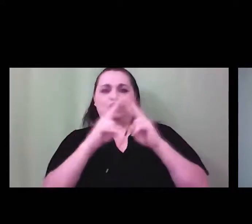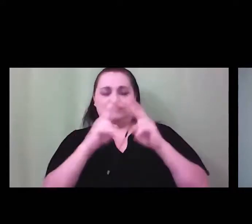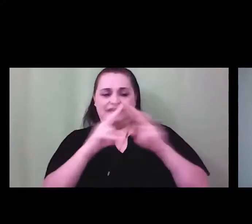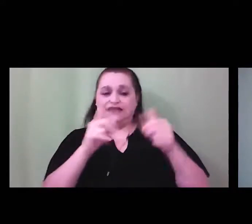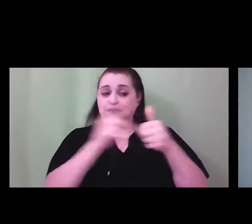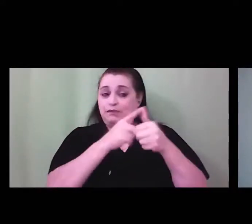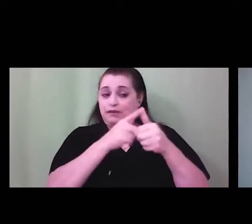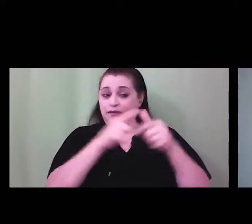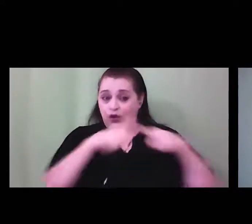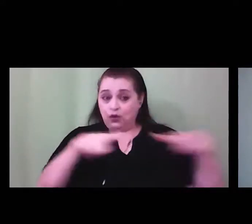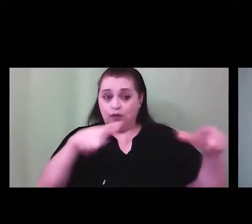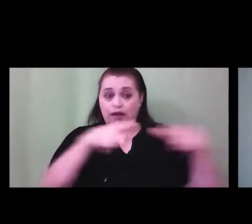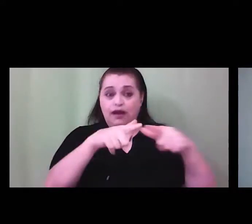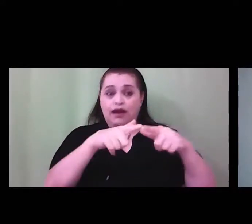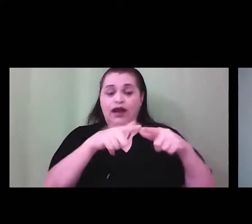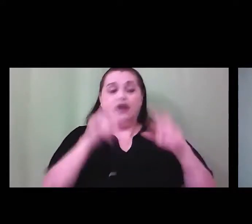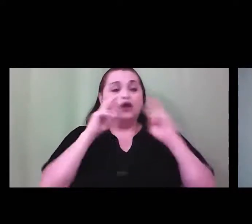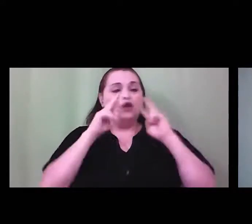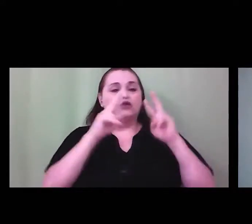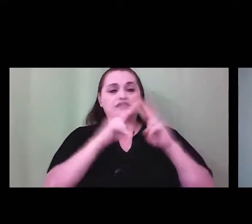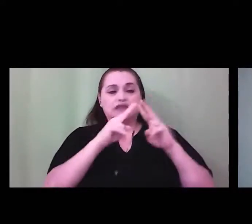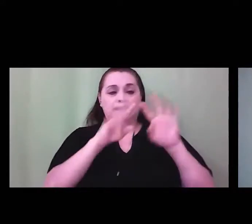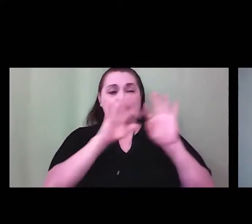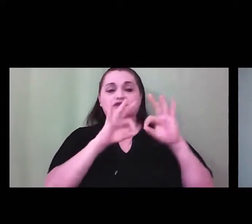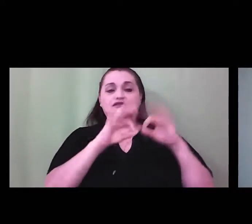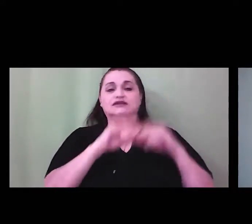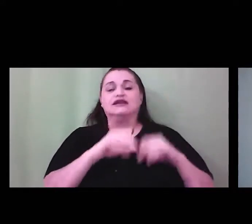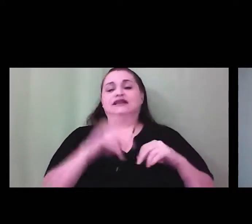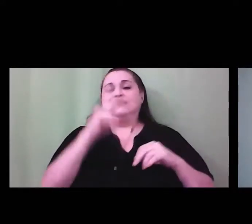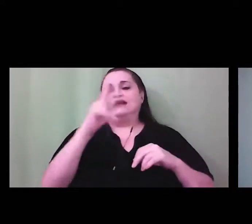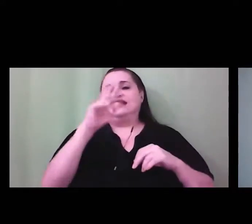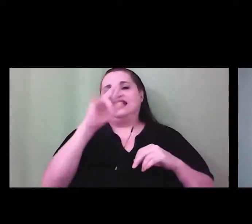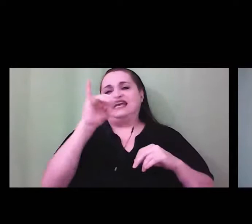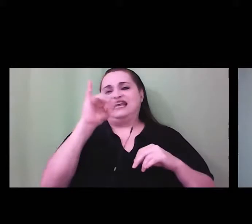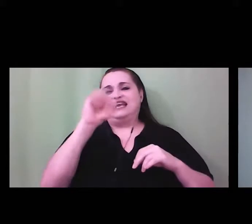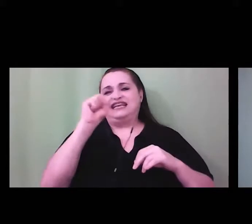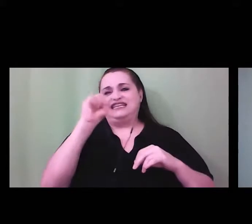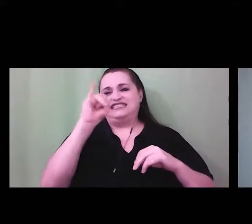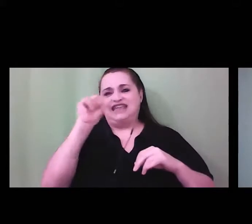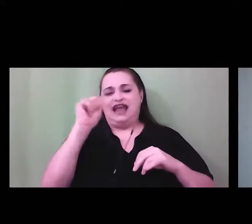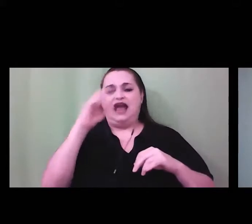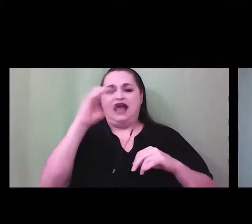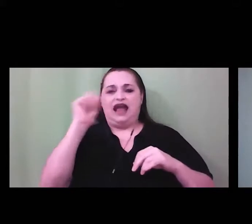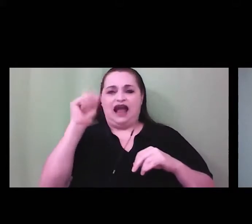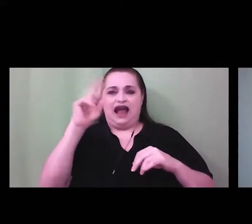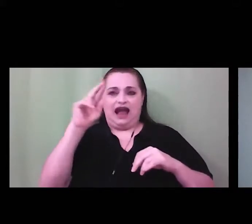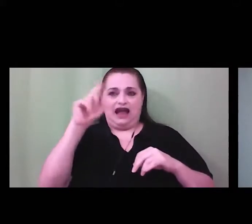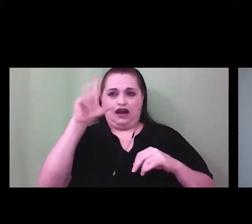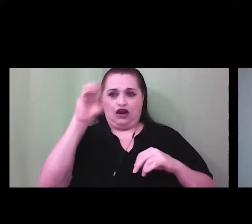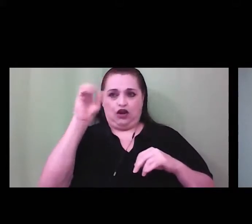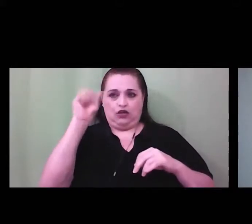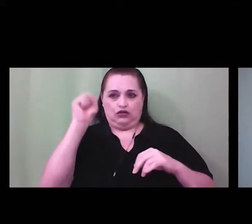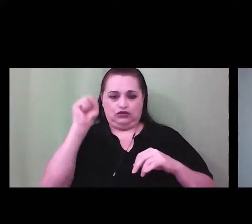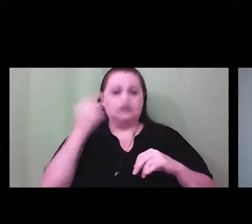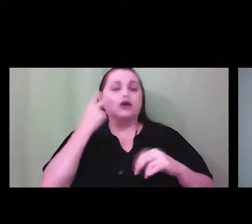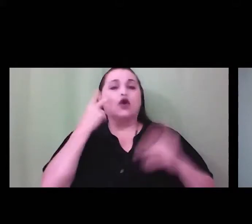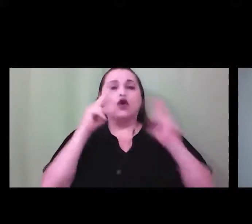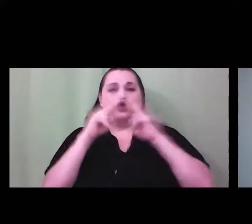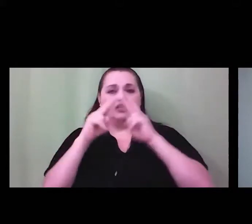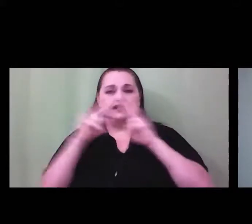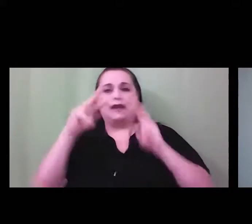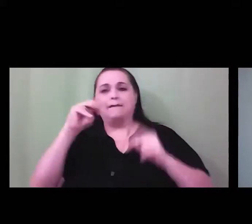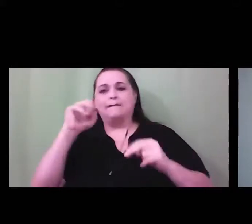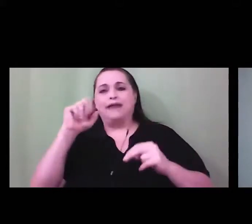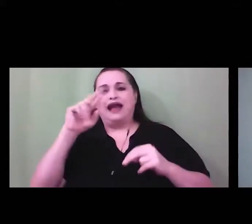primer lugar, vamos a conocer a Crisia y a Carlos. También vamos a conocer a Mariana